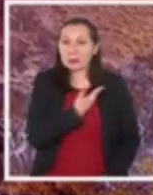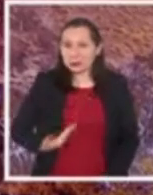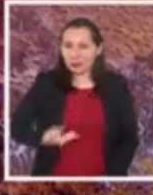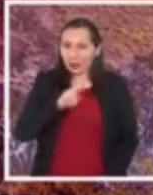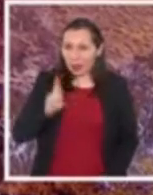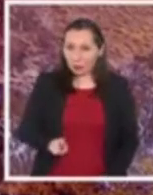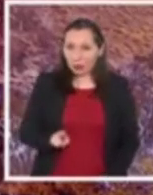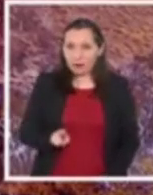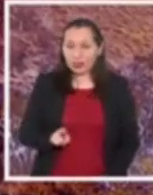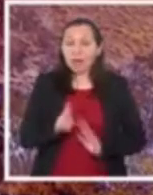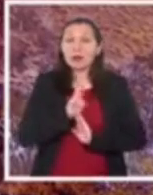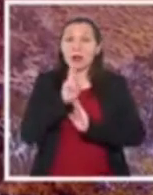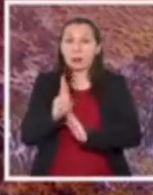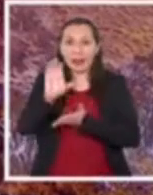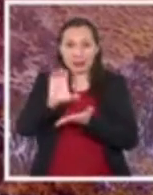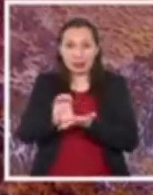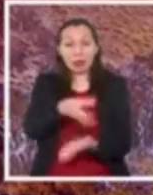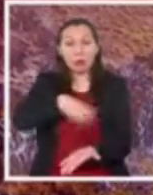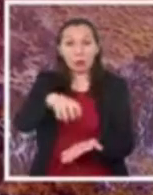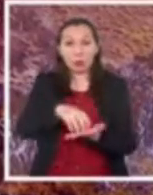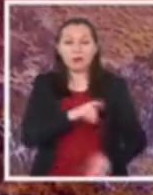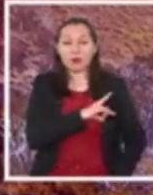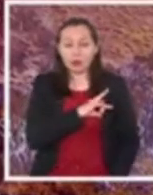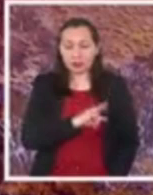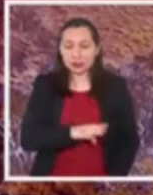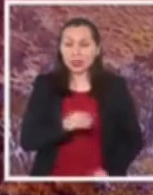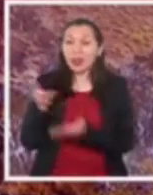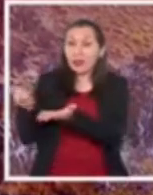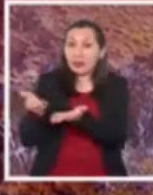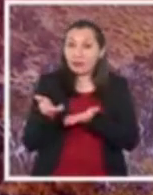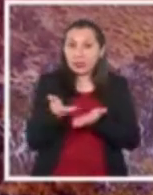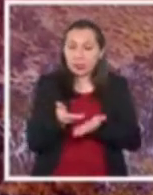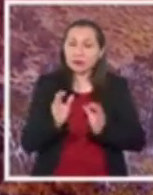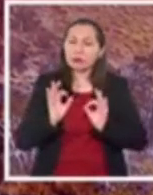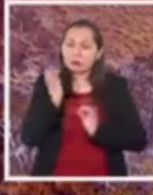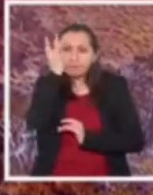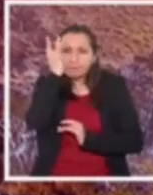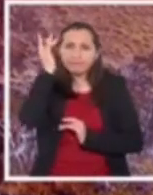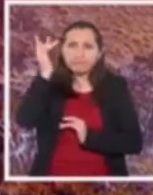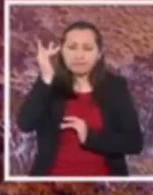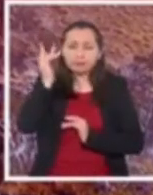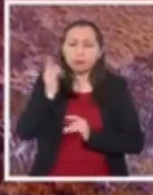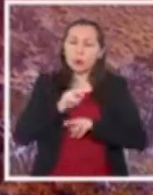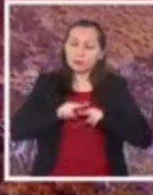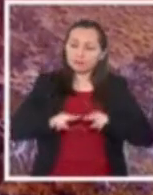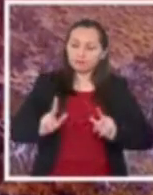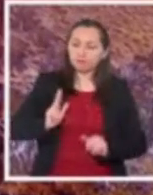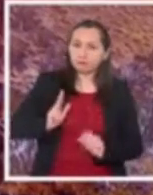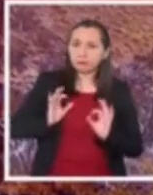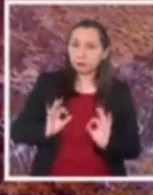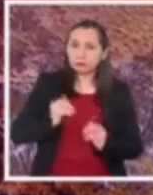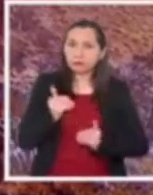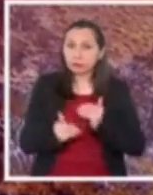En nombre del estado y el pueblo de chile les invito a actuar con sabiduría y con templanza